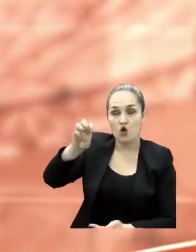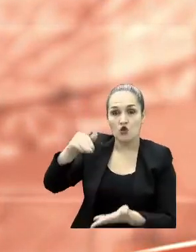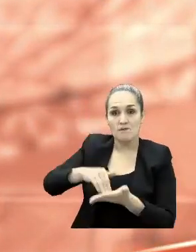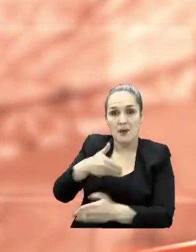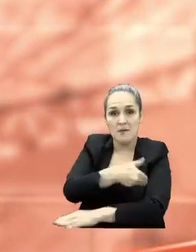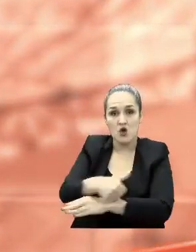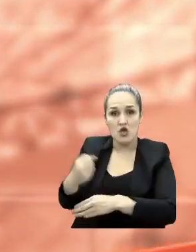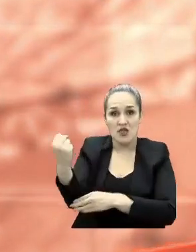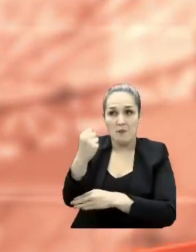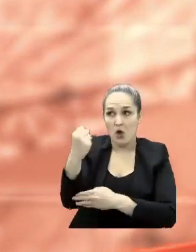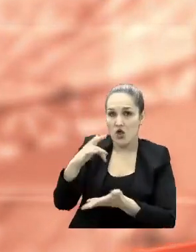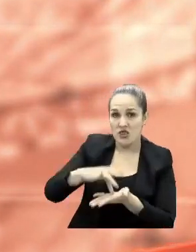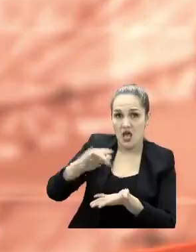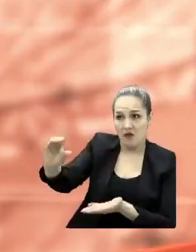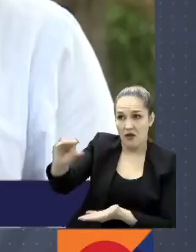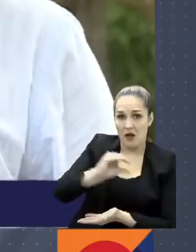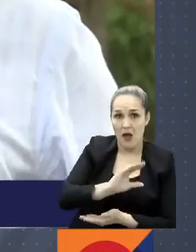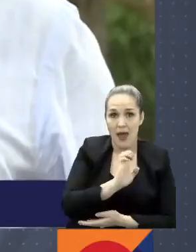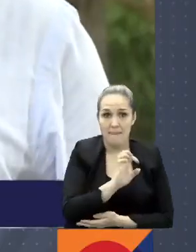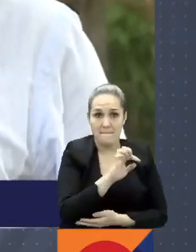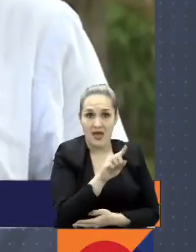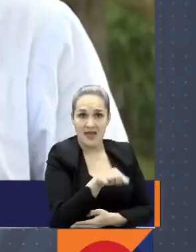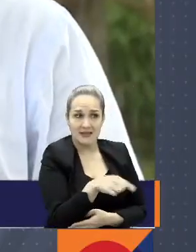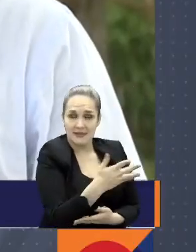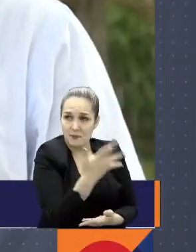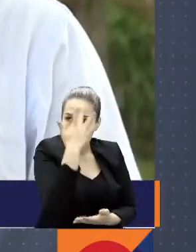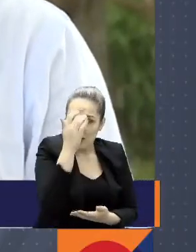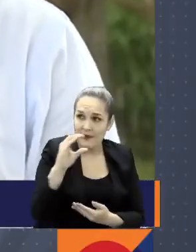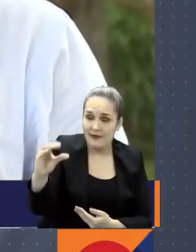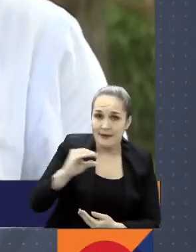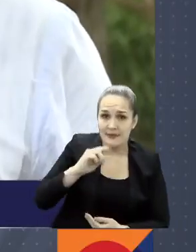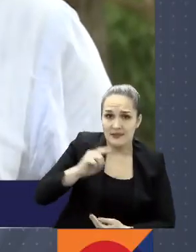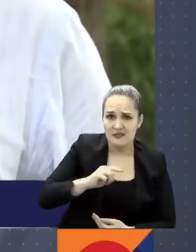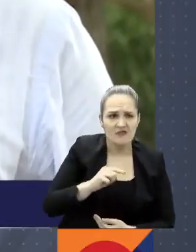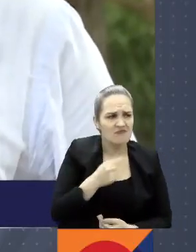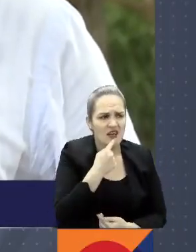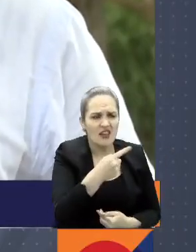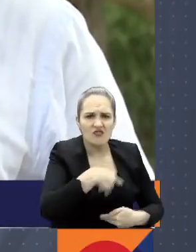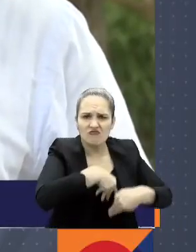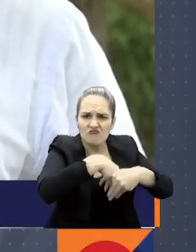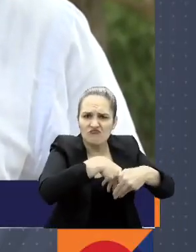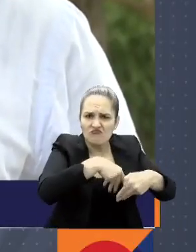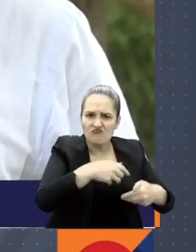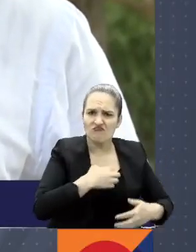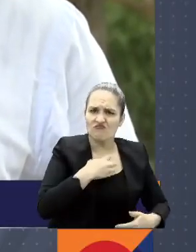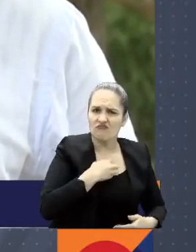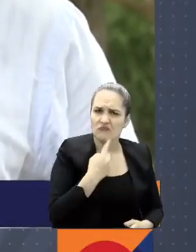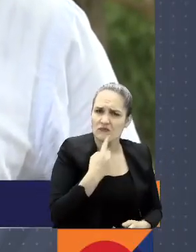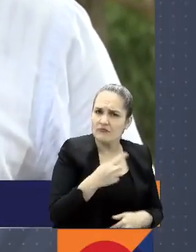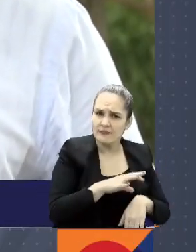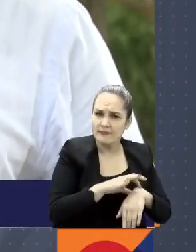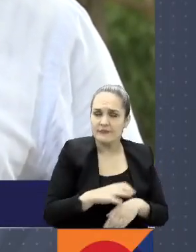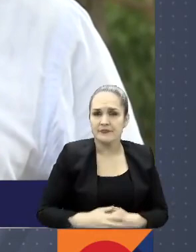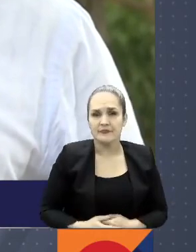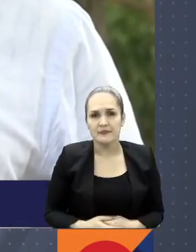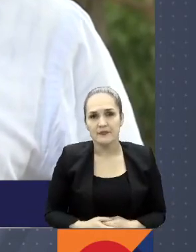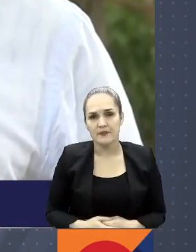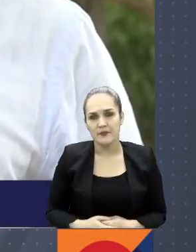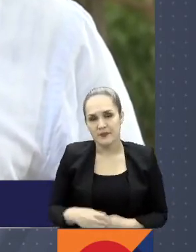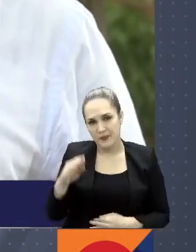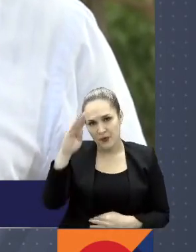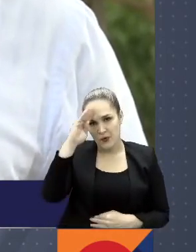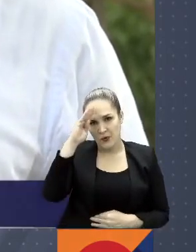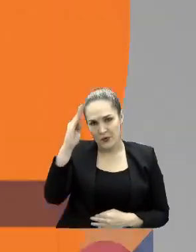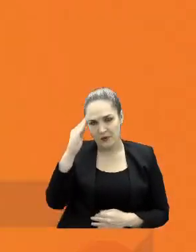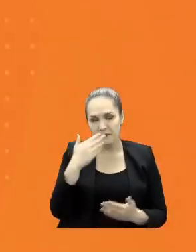esta entidad. Saludamos a Jayvan Pinzón. Jayvan, muy buenas tardes. ¿Qué dicen los médicos? Hola